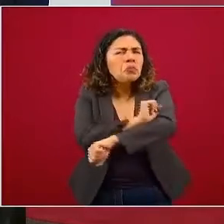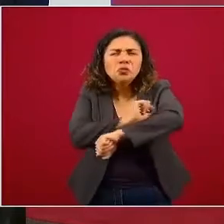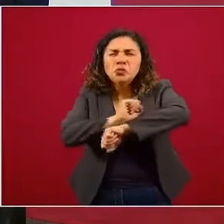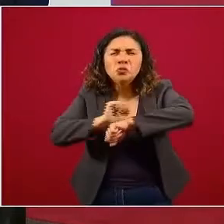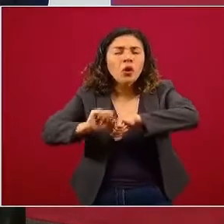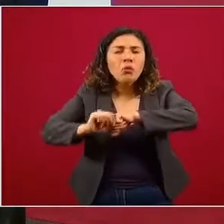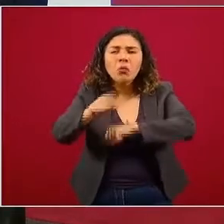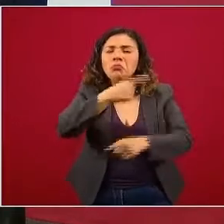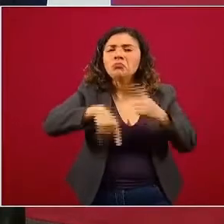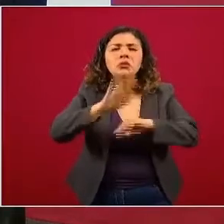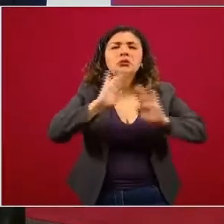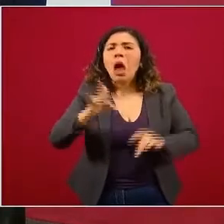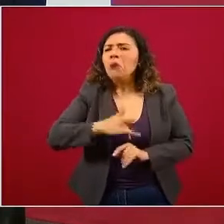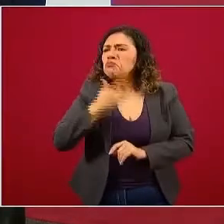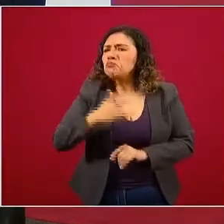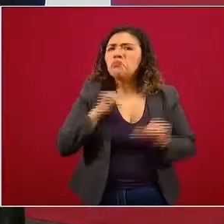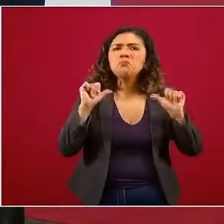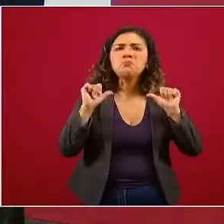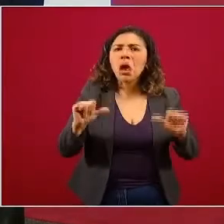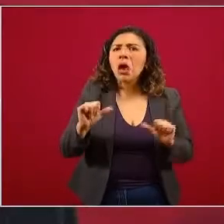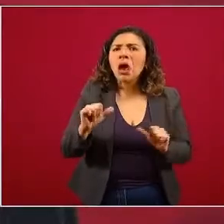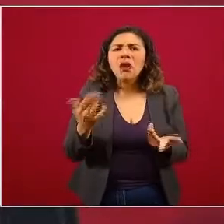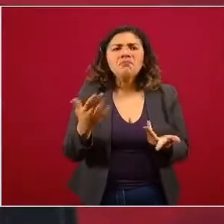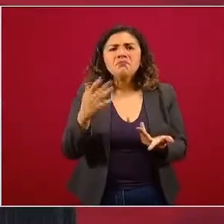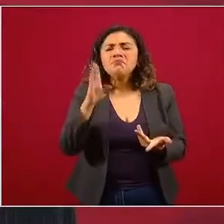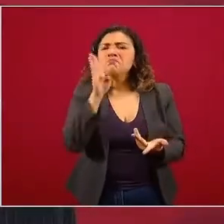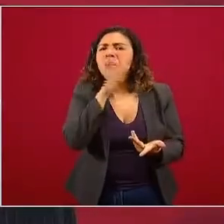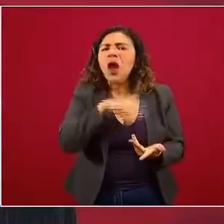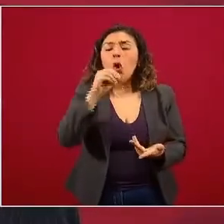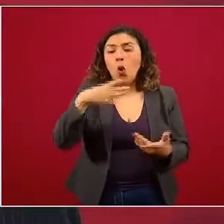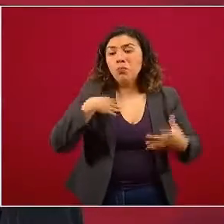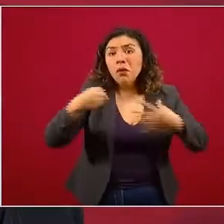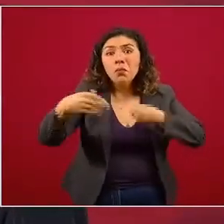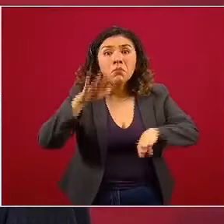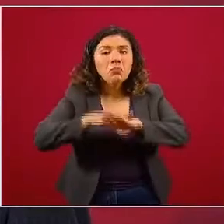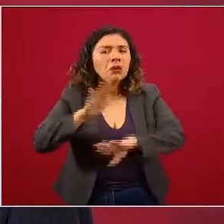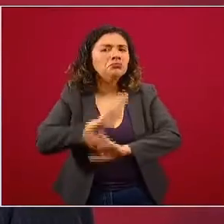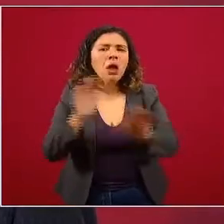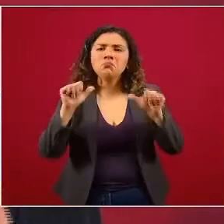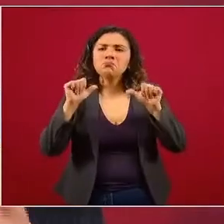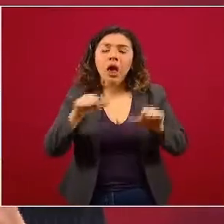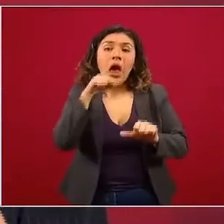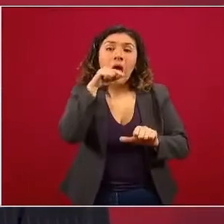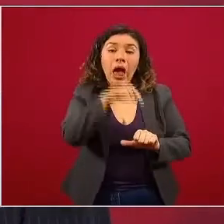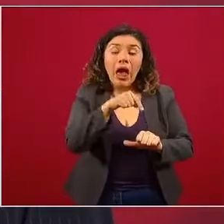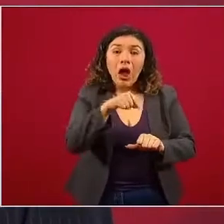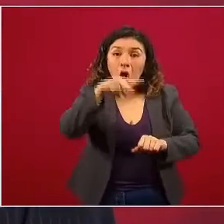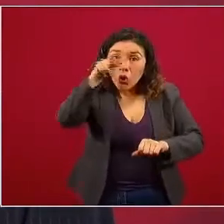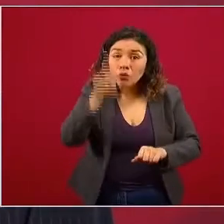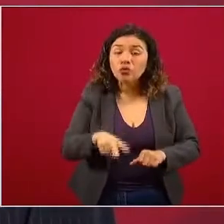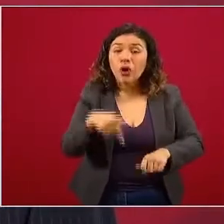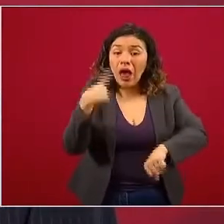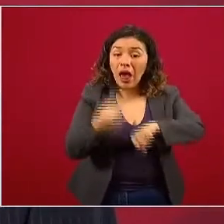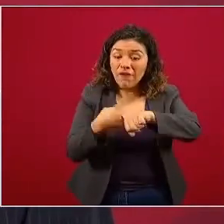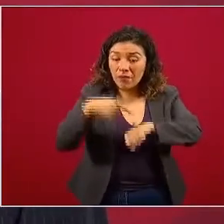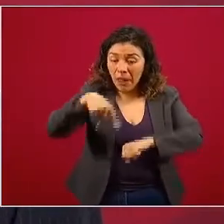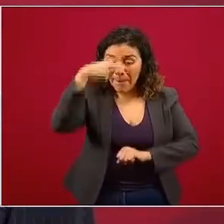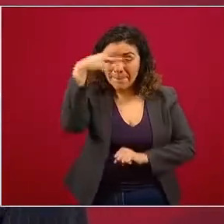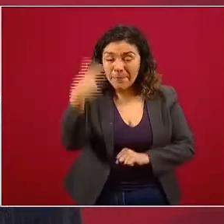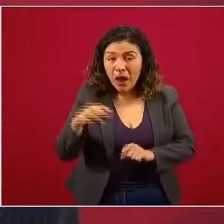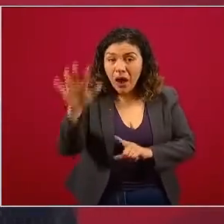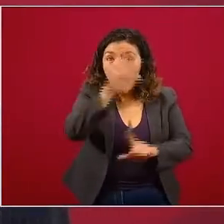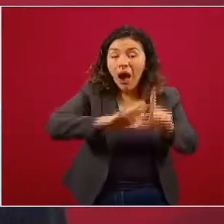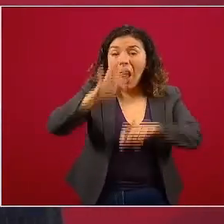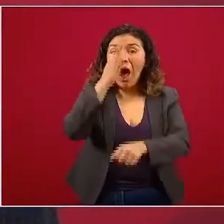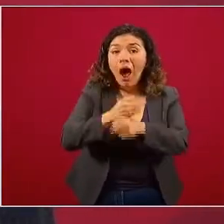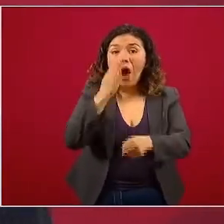enfermas, ya no tiene síntoma alguno ni es contagioso. Por lo tanto, la epidemia, el tamaño real de la epidemia en México en